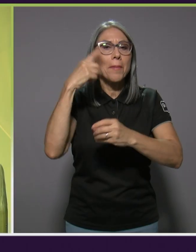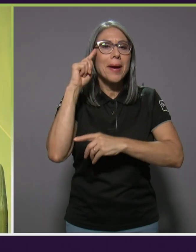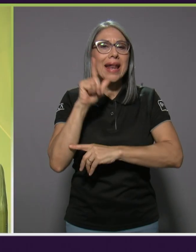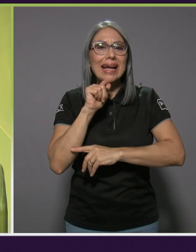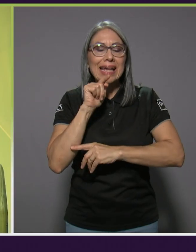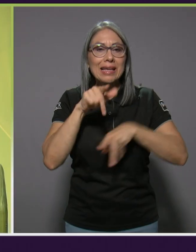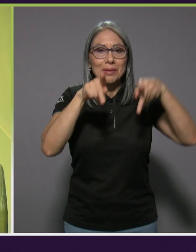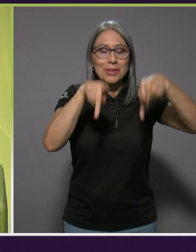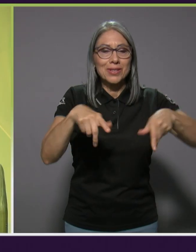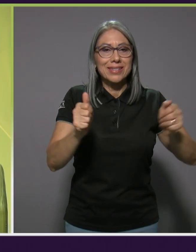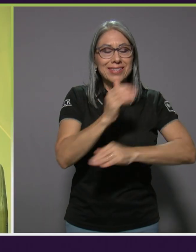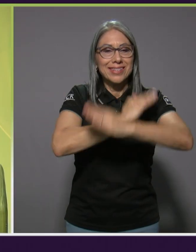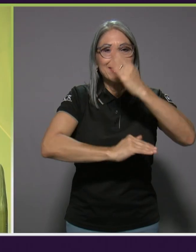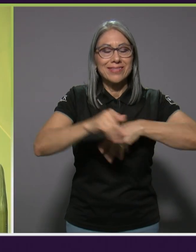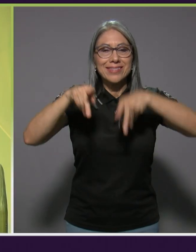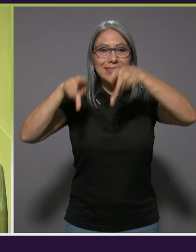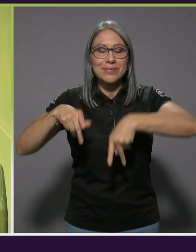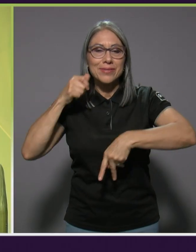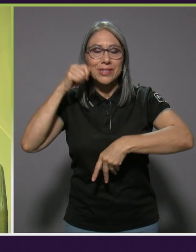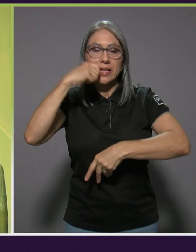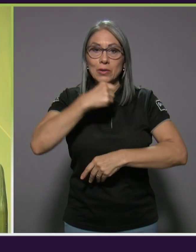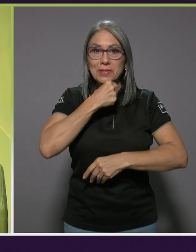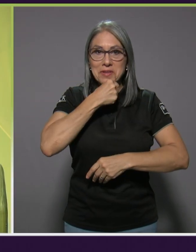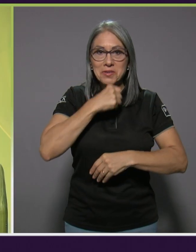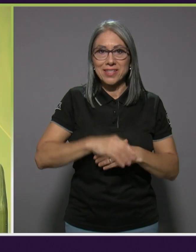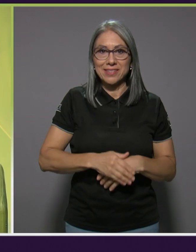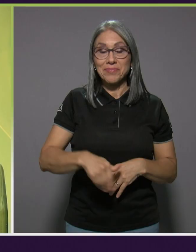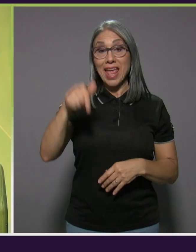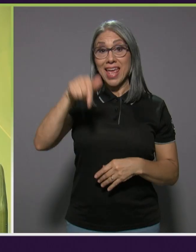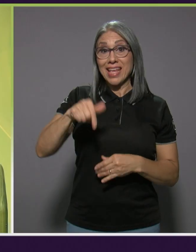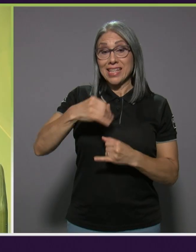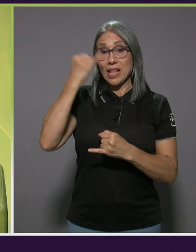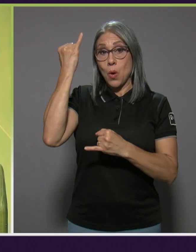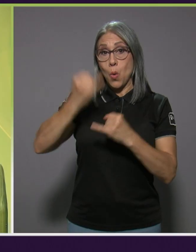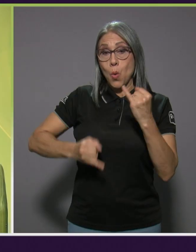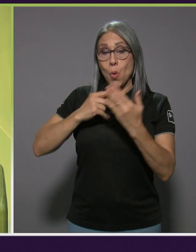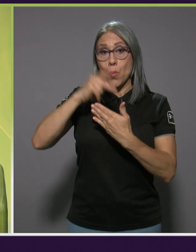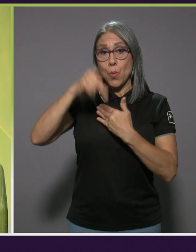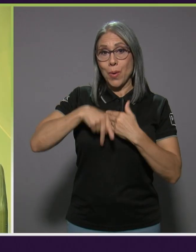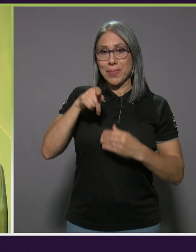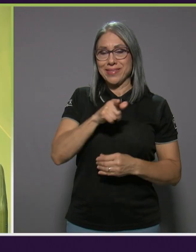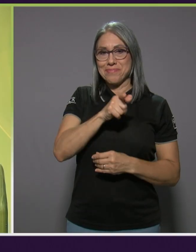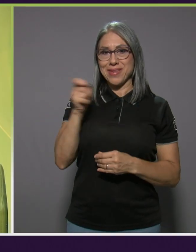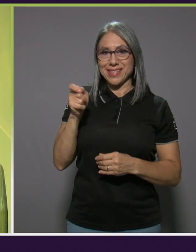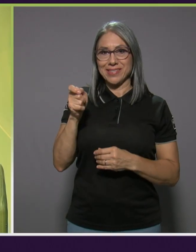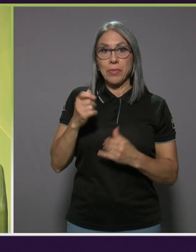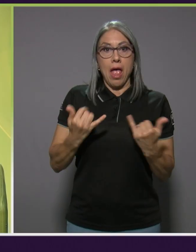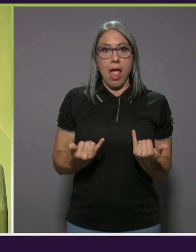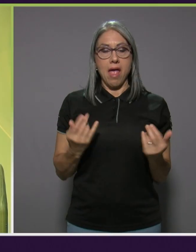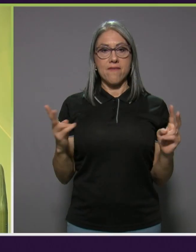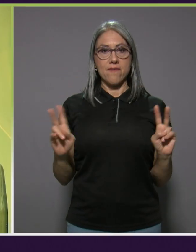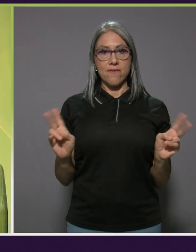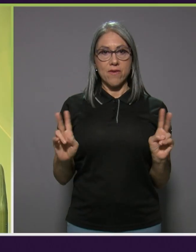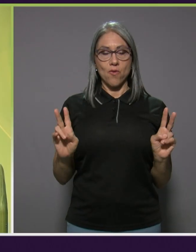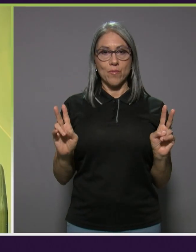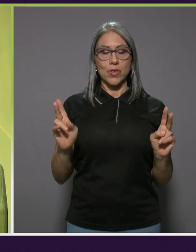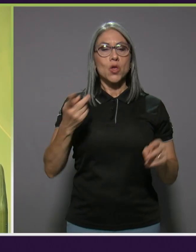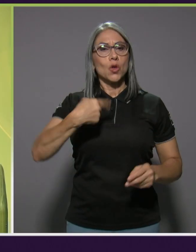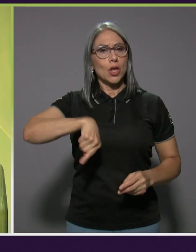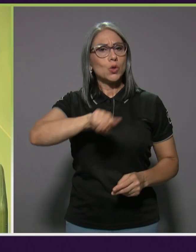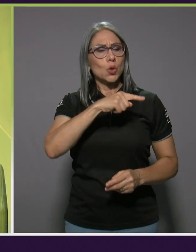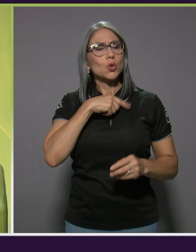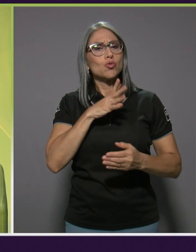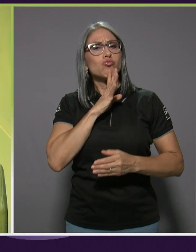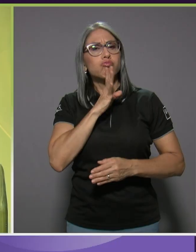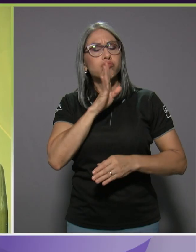con discapacidad y personas adultas mayores. Esta es nuestra última edición del mes, nuestra edición en vivo, en donde le traemos temas